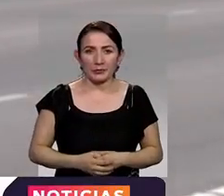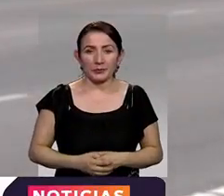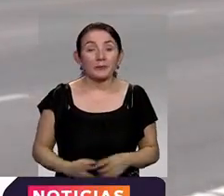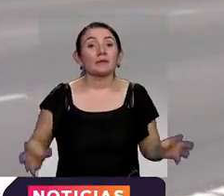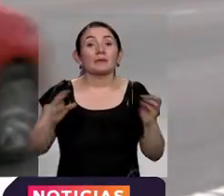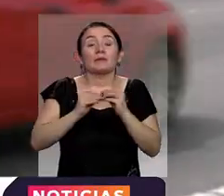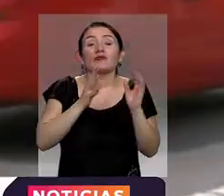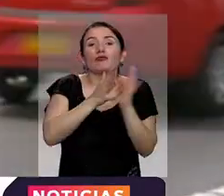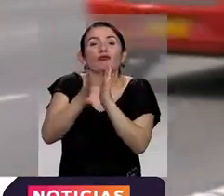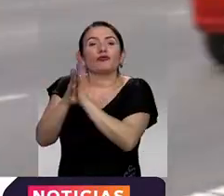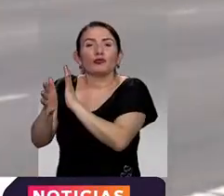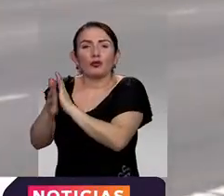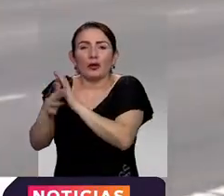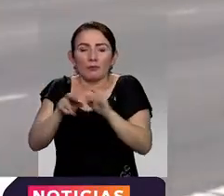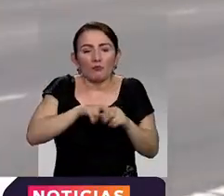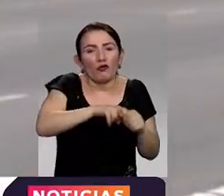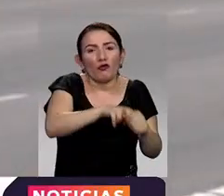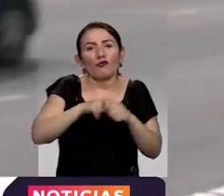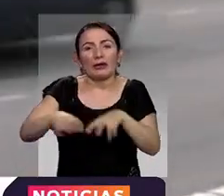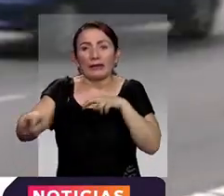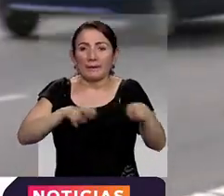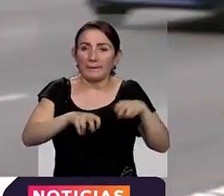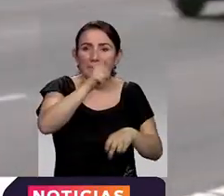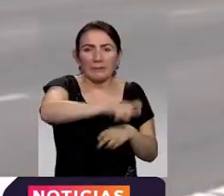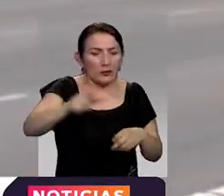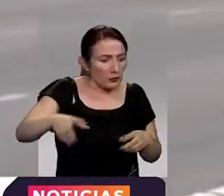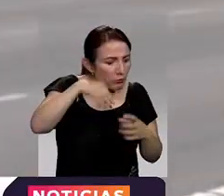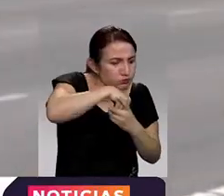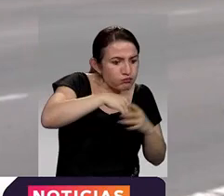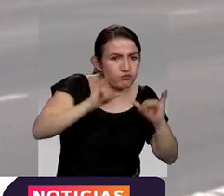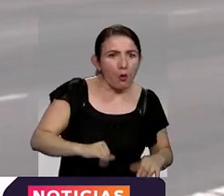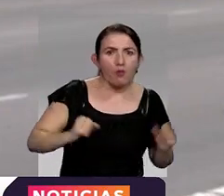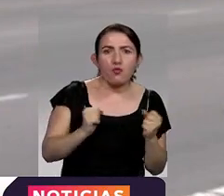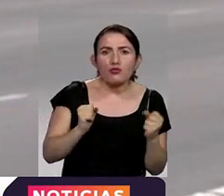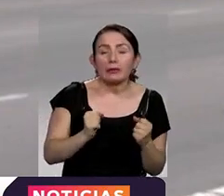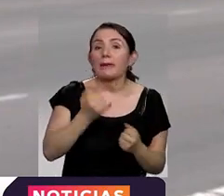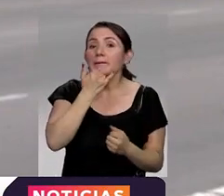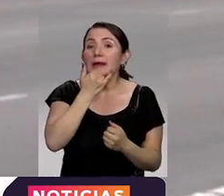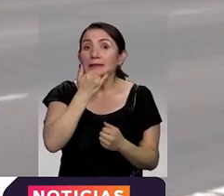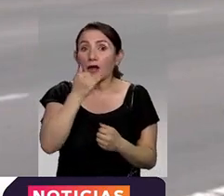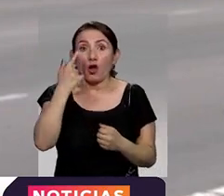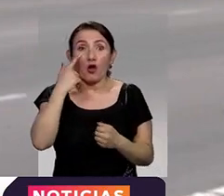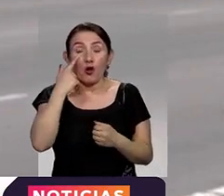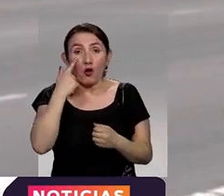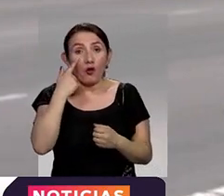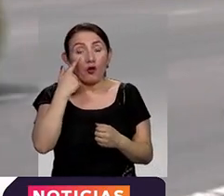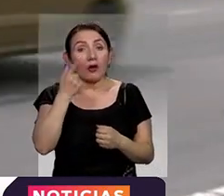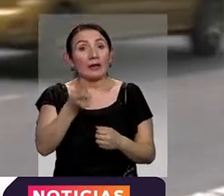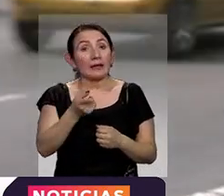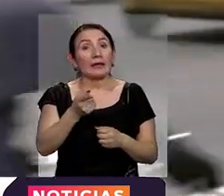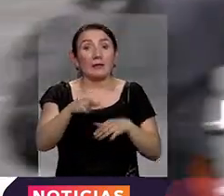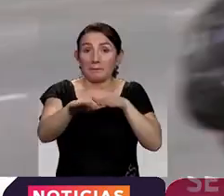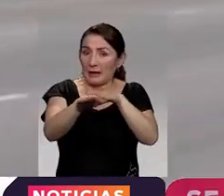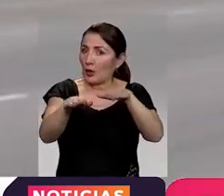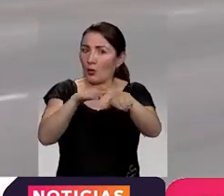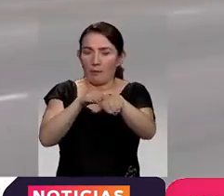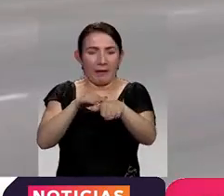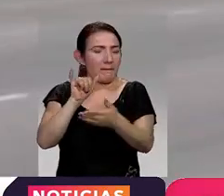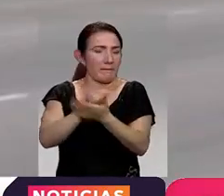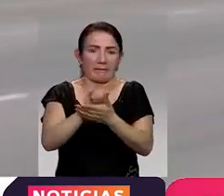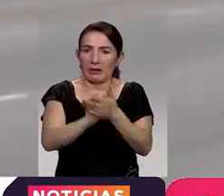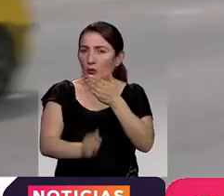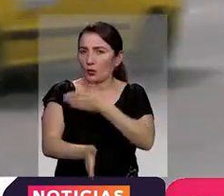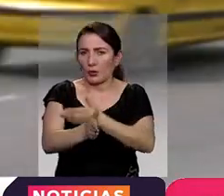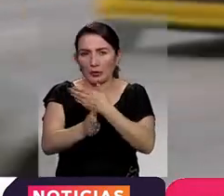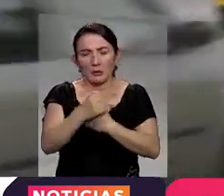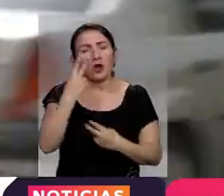También tenemos información de movilidad para las personas que se quedan en la capital, porque recordemos que no se levanta la medida de pico y placa. Los